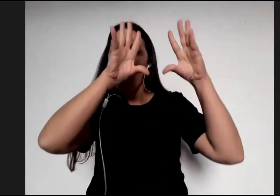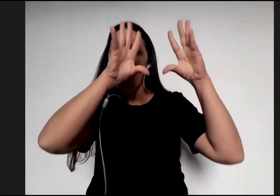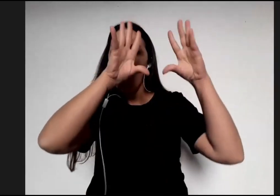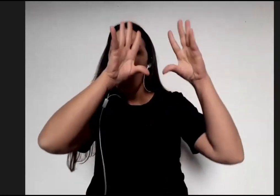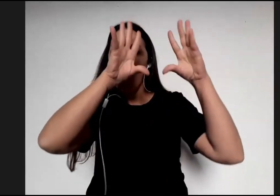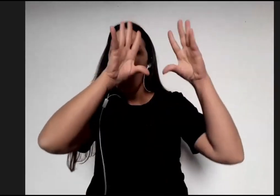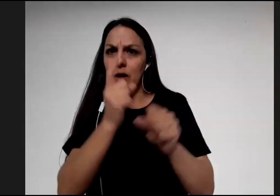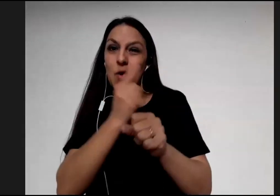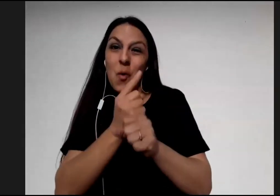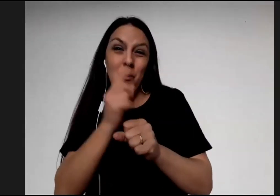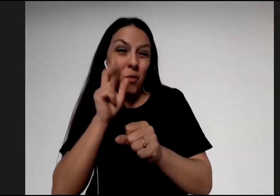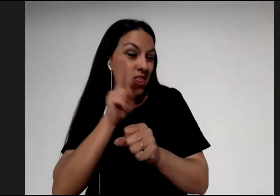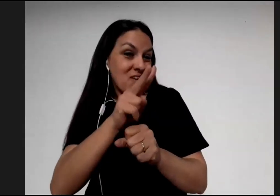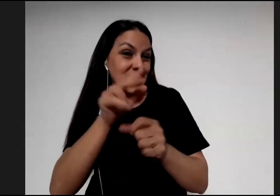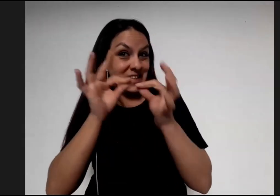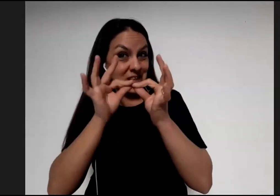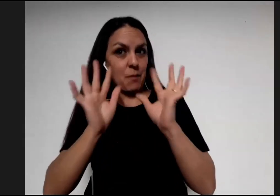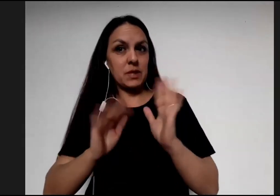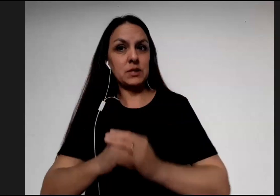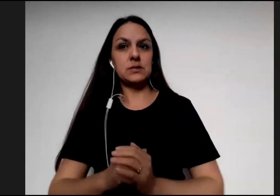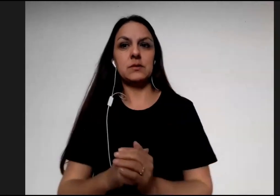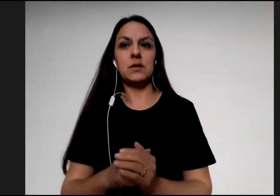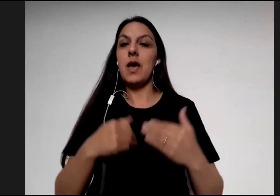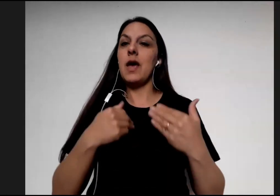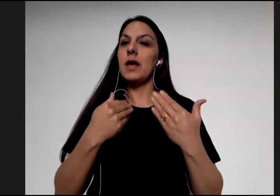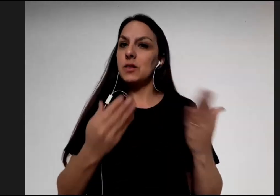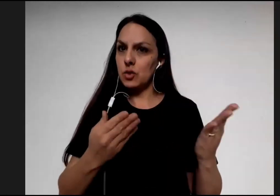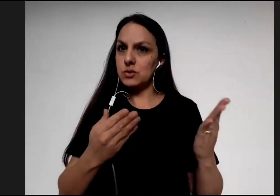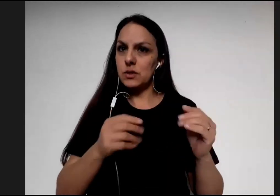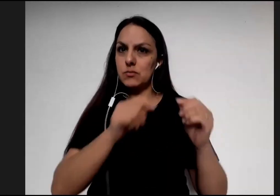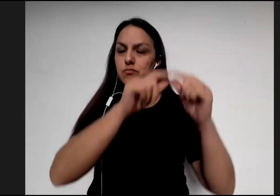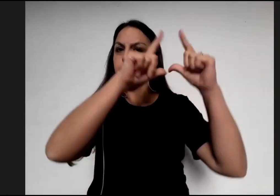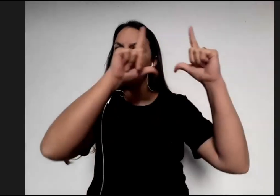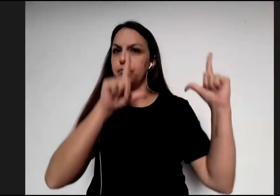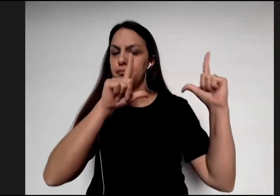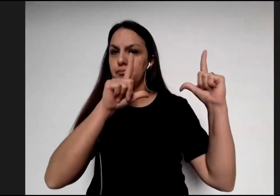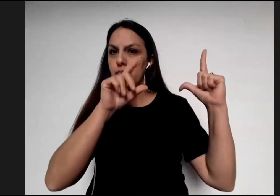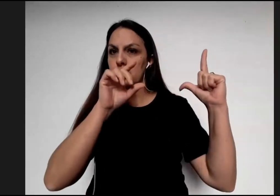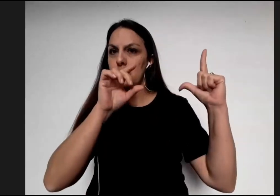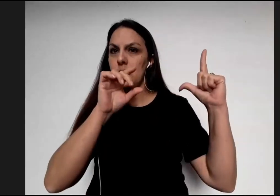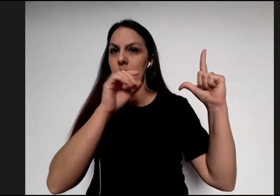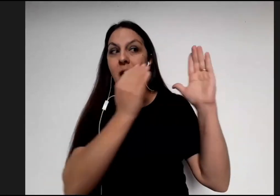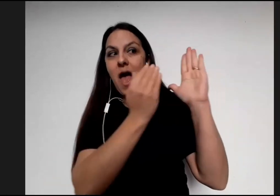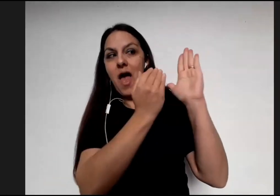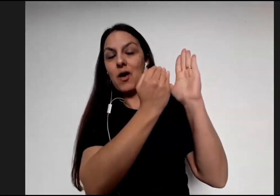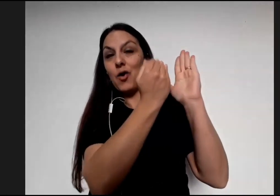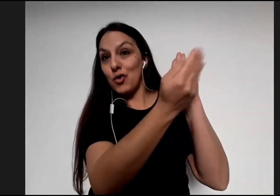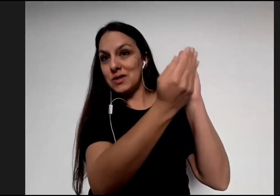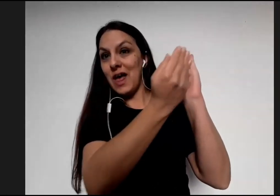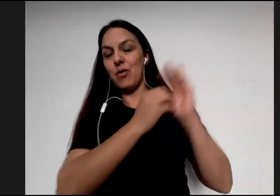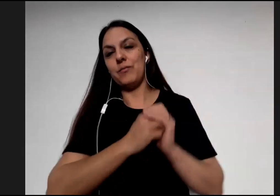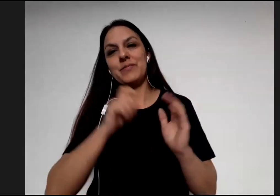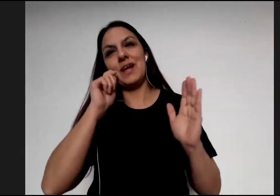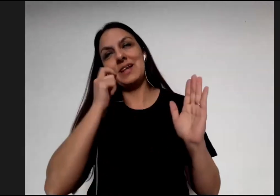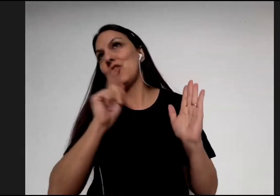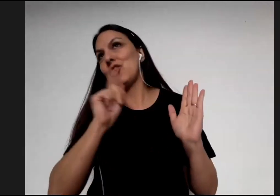que voy a desarrollar el PowerPoint con las diapositivas al costado. No queda muy lindo, pero no queda otra